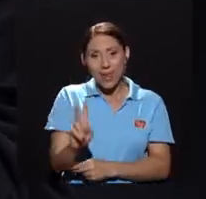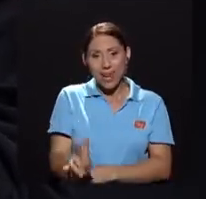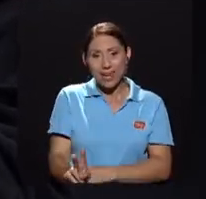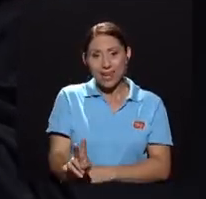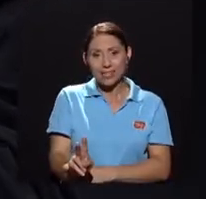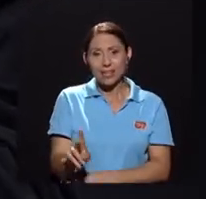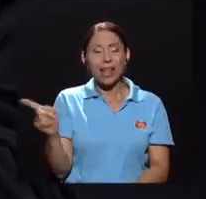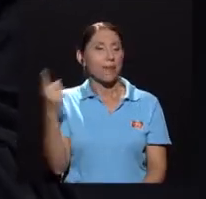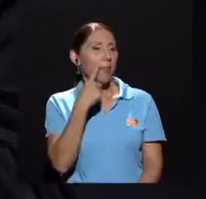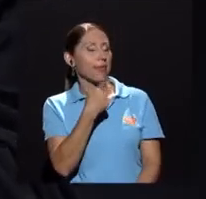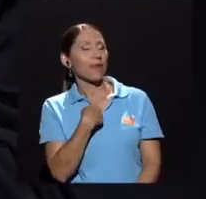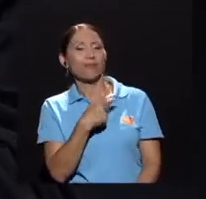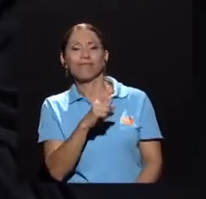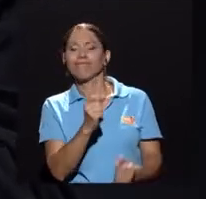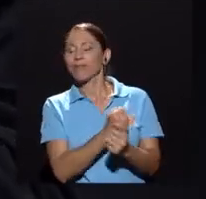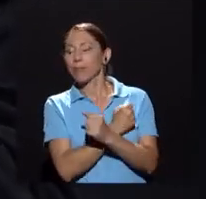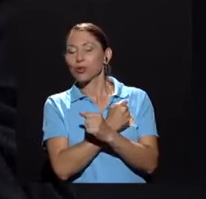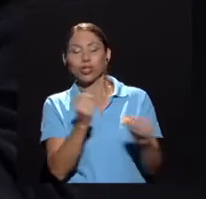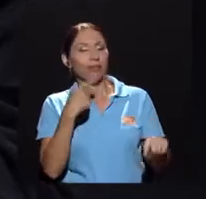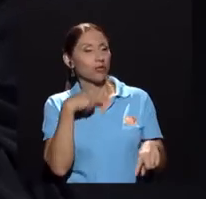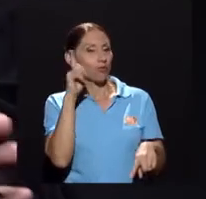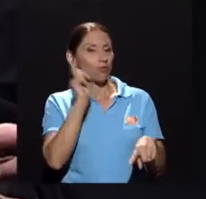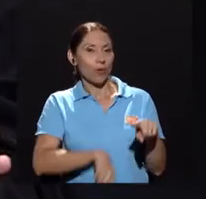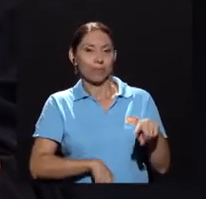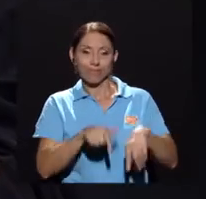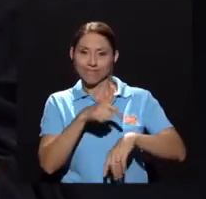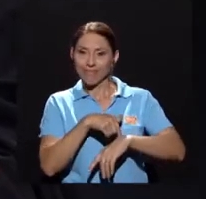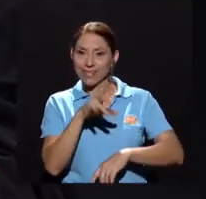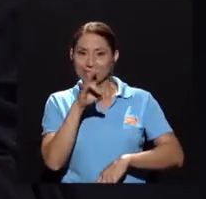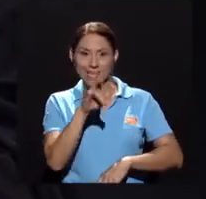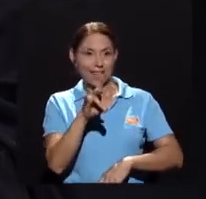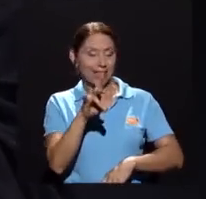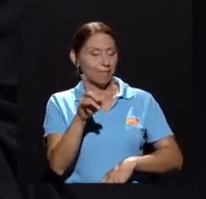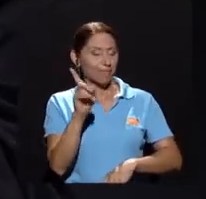imposible a las 7 imposible